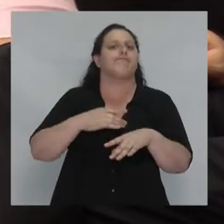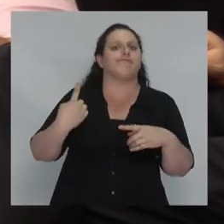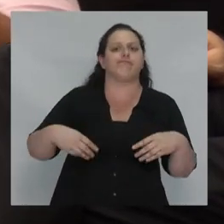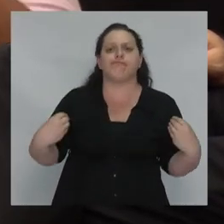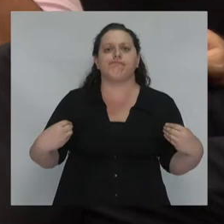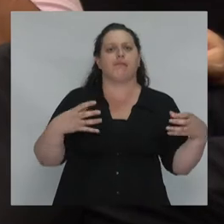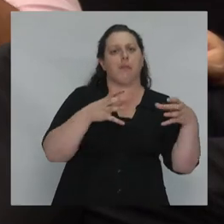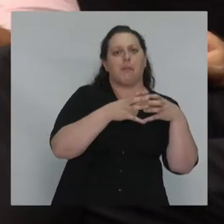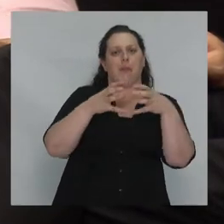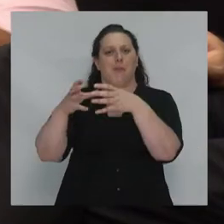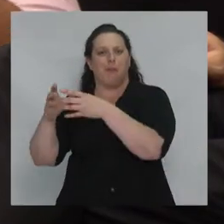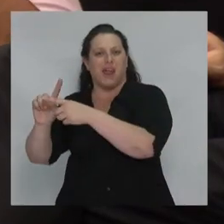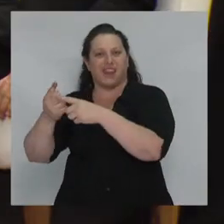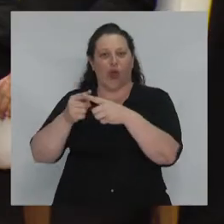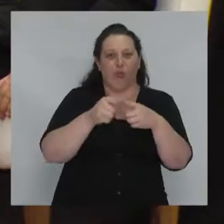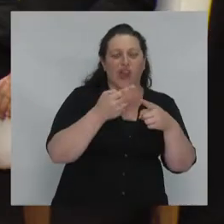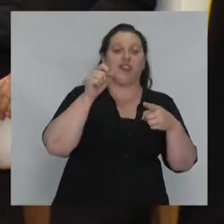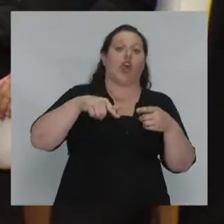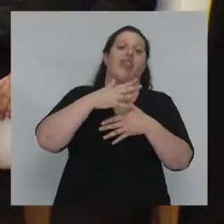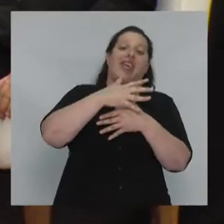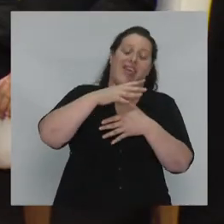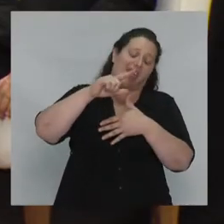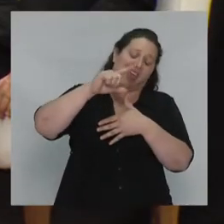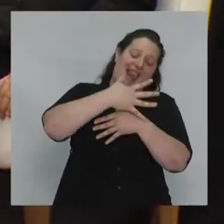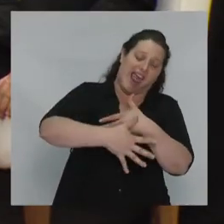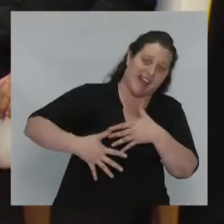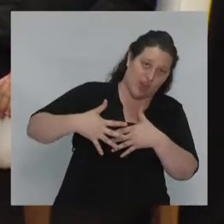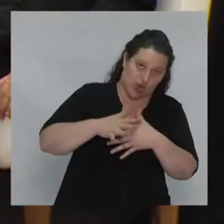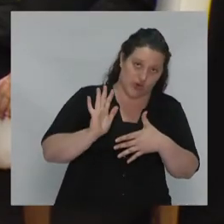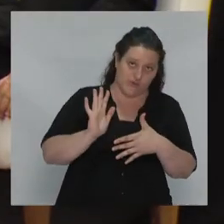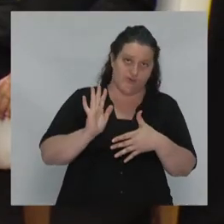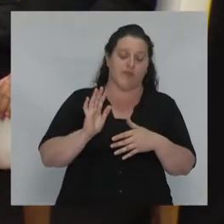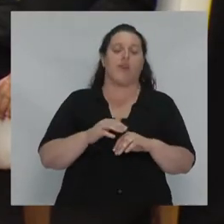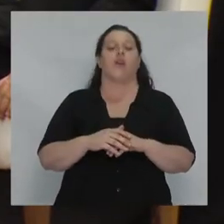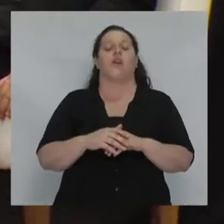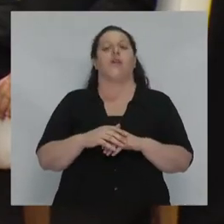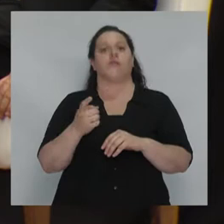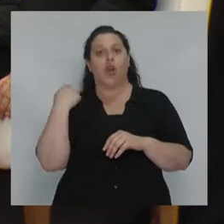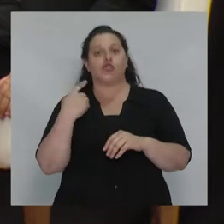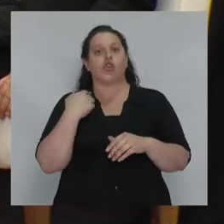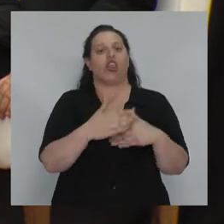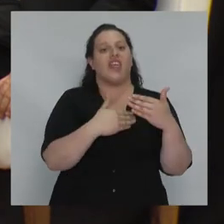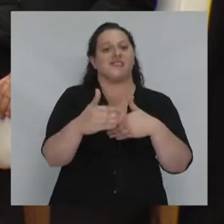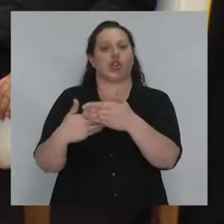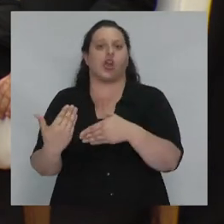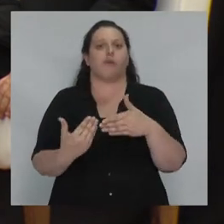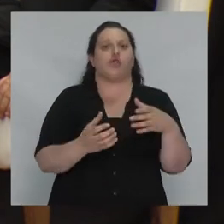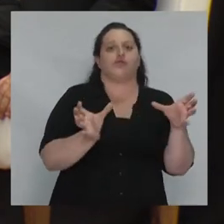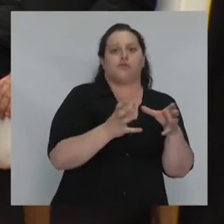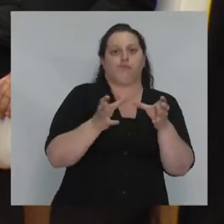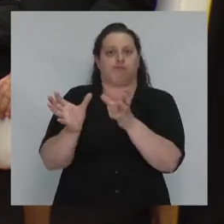políticos de la región. Yo hablo de la región. Nosotros desarrollamos unos partidos en el siglo